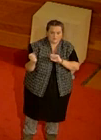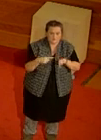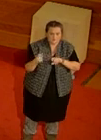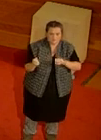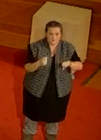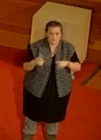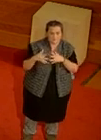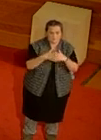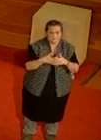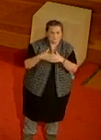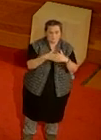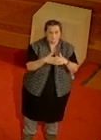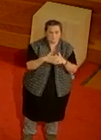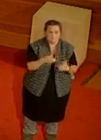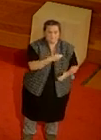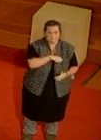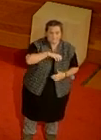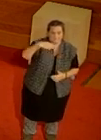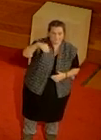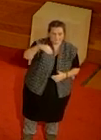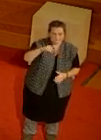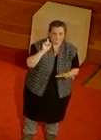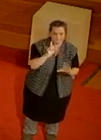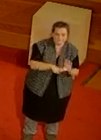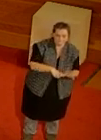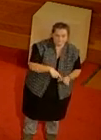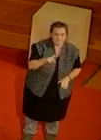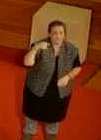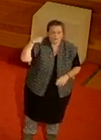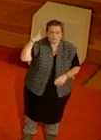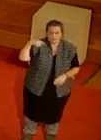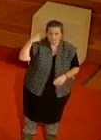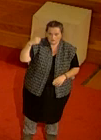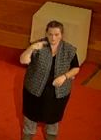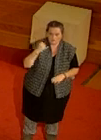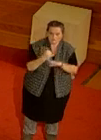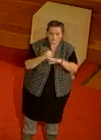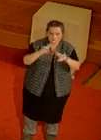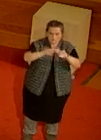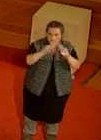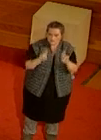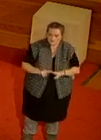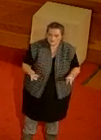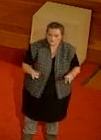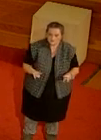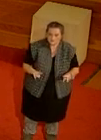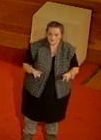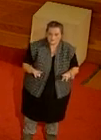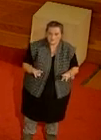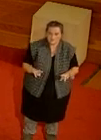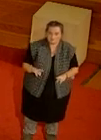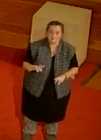Agar espo batzar presidentea Londres International institute for strategic